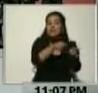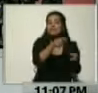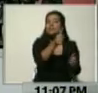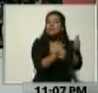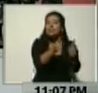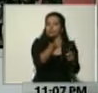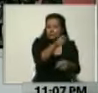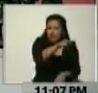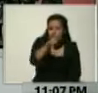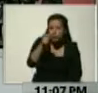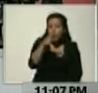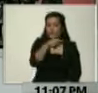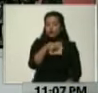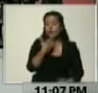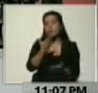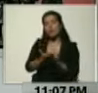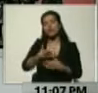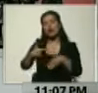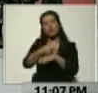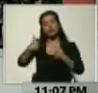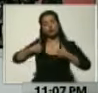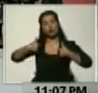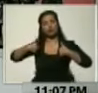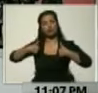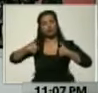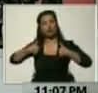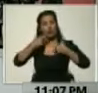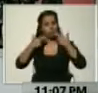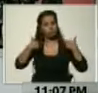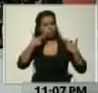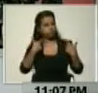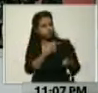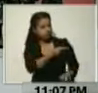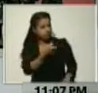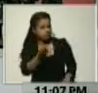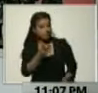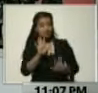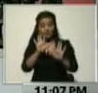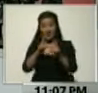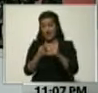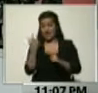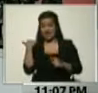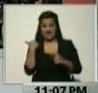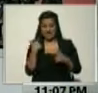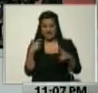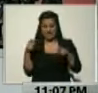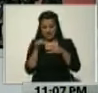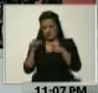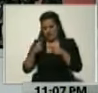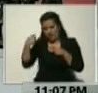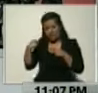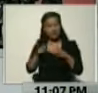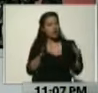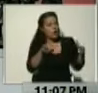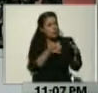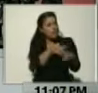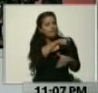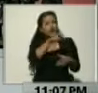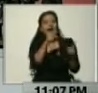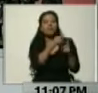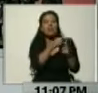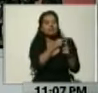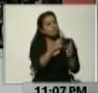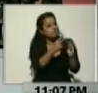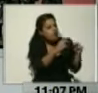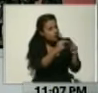El viernes 18 de marzo se realizó una reunión con militantes del Partido Acción Democrática. A los invitados de esta reunión le exigieron no informar a los